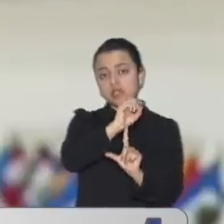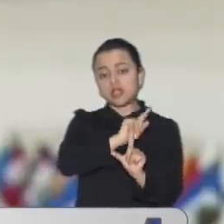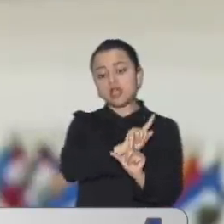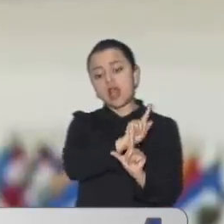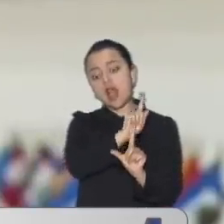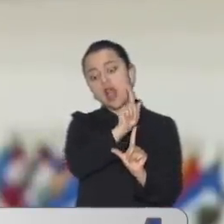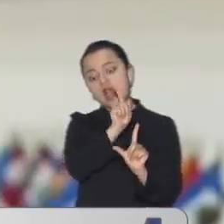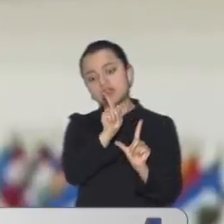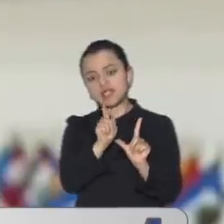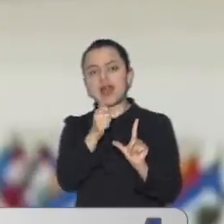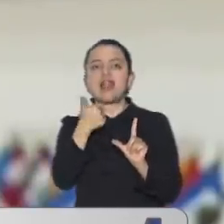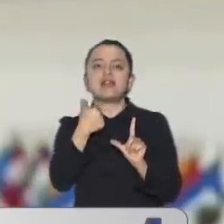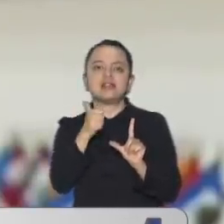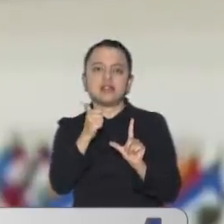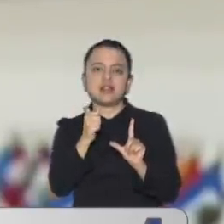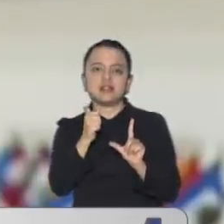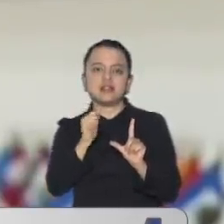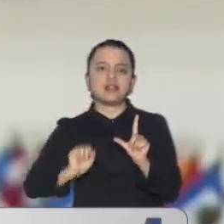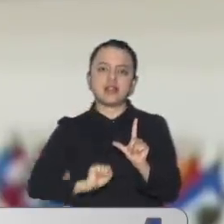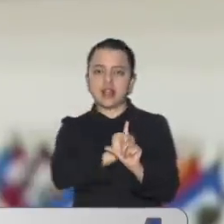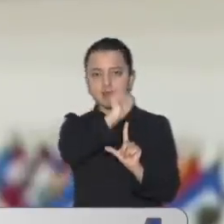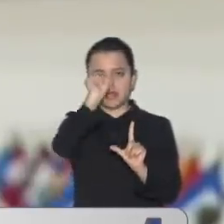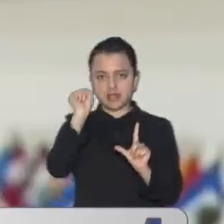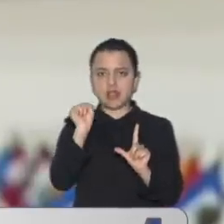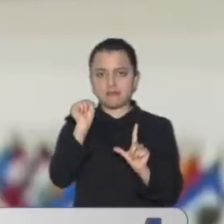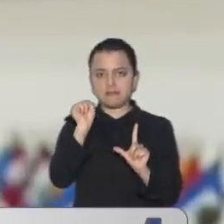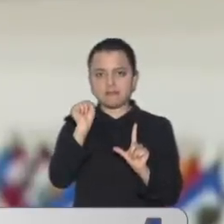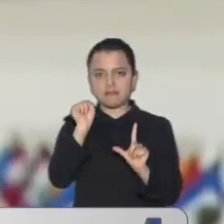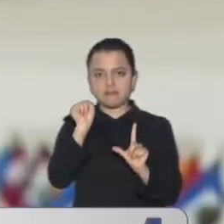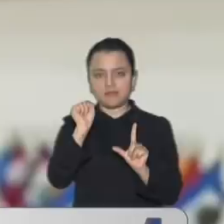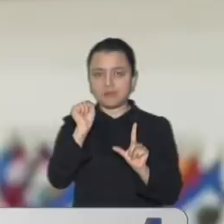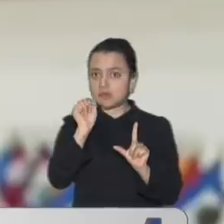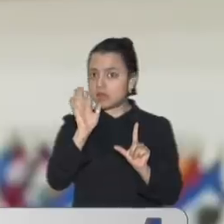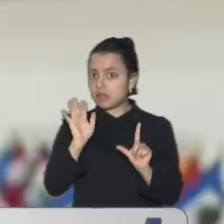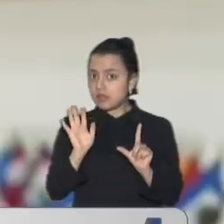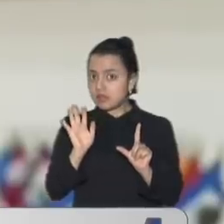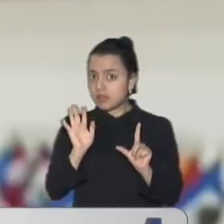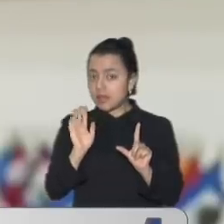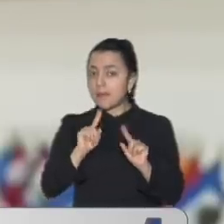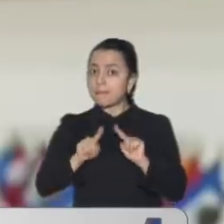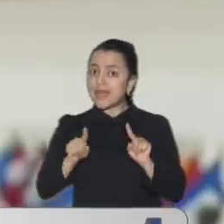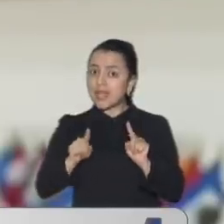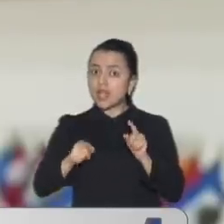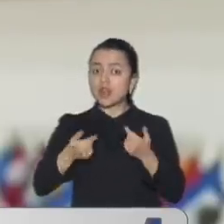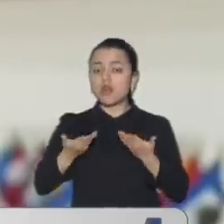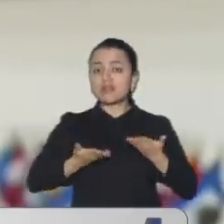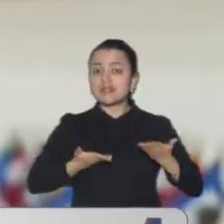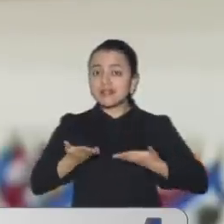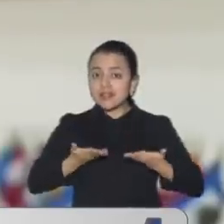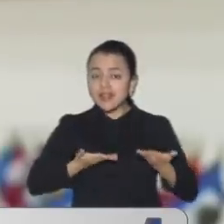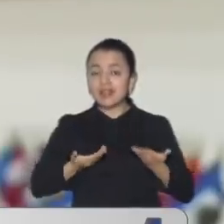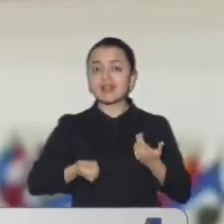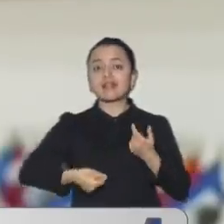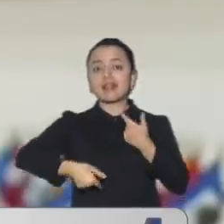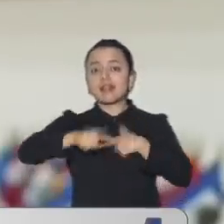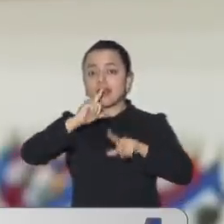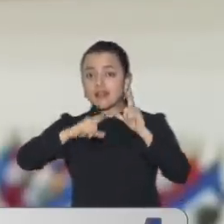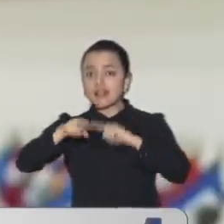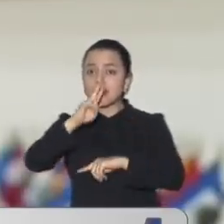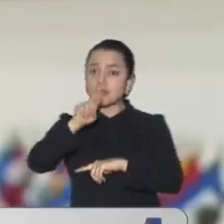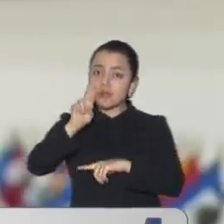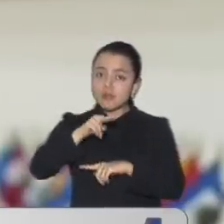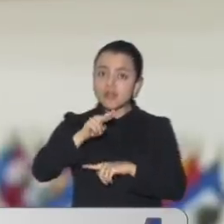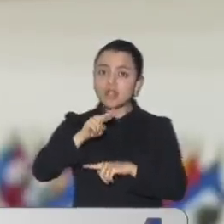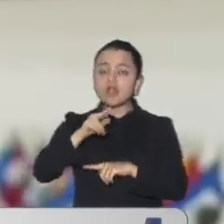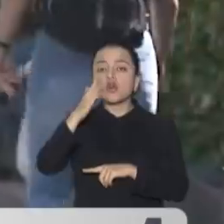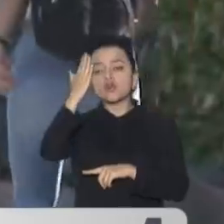de la mañana. Para los bares y restaurantes, los estancos, licoreras y demás siguen con la misma restricción que solo pueden